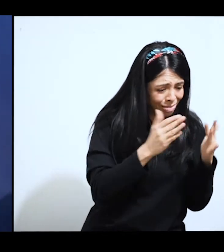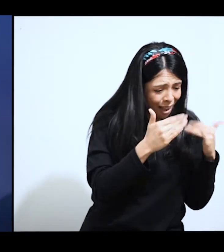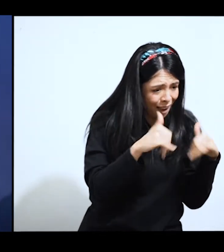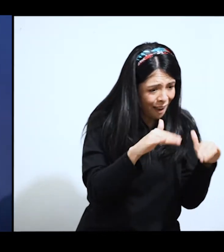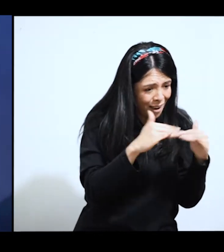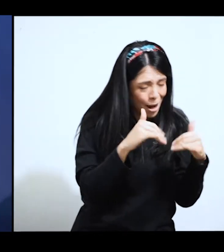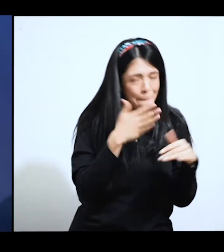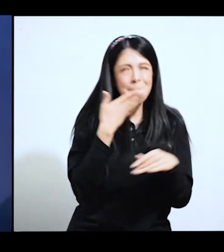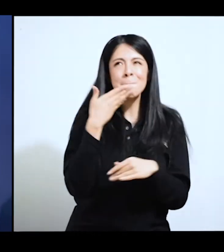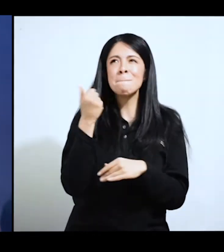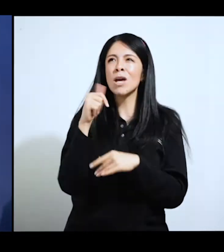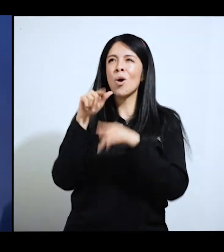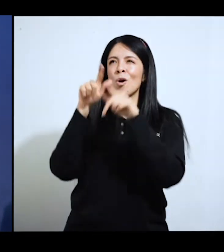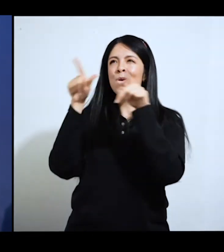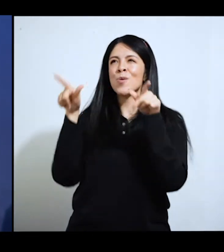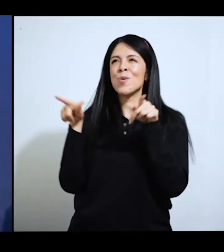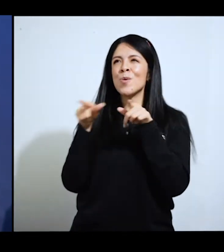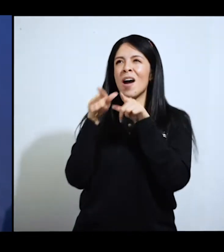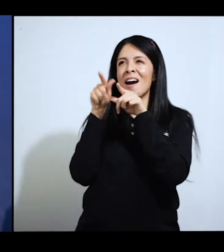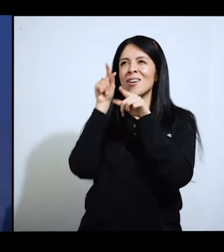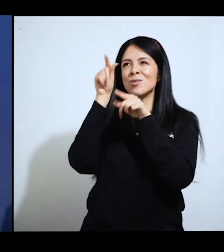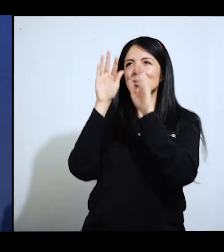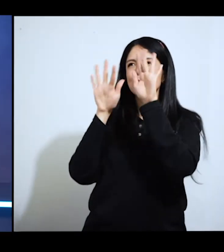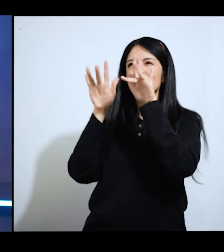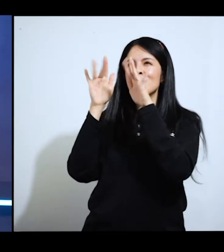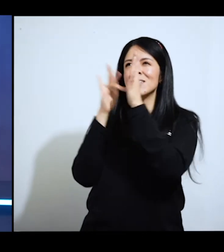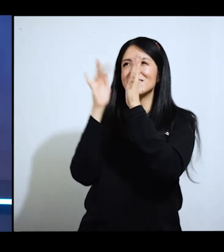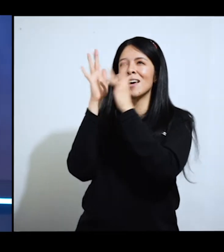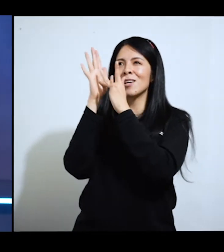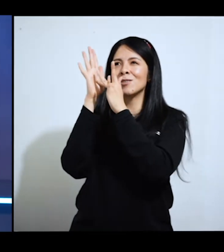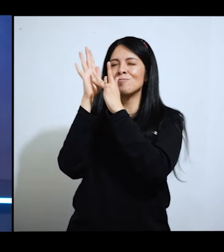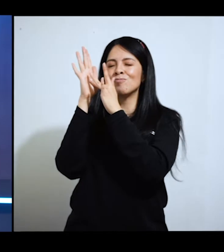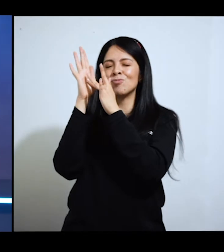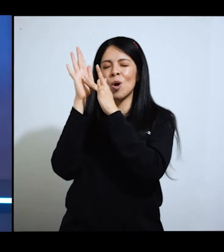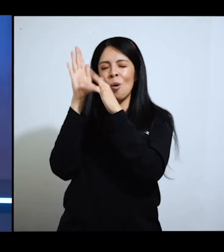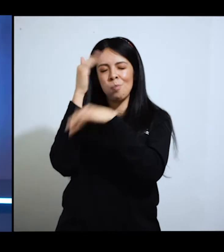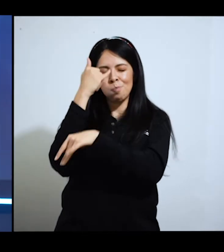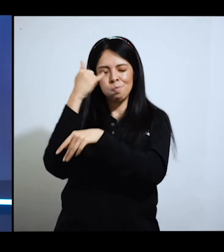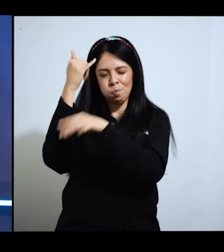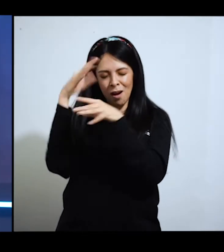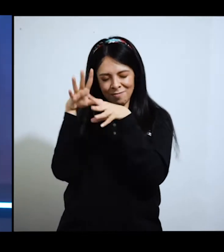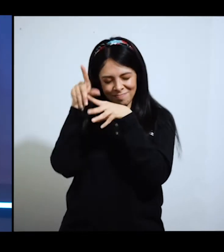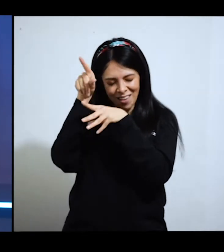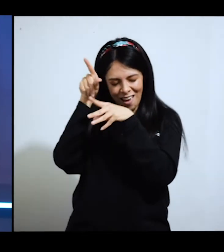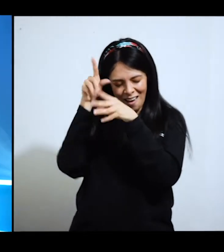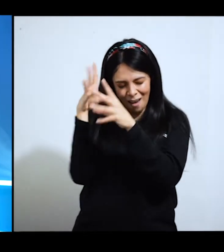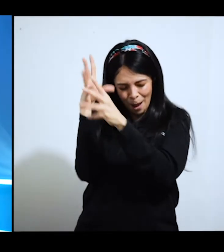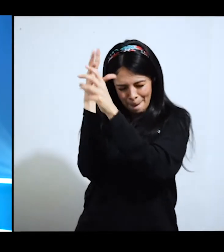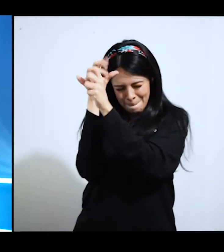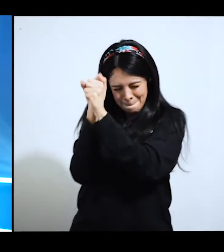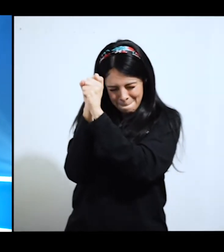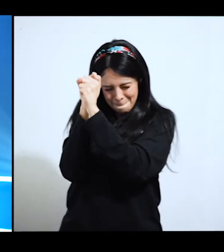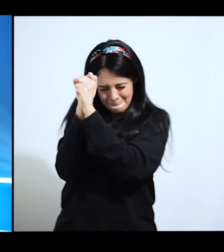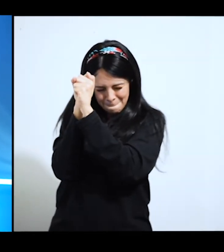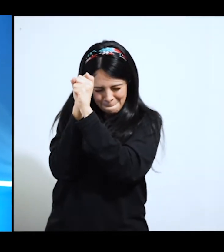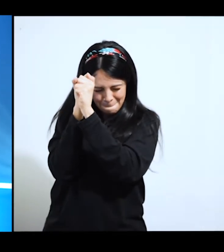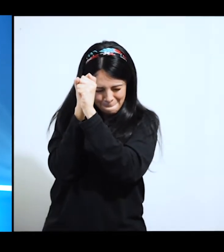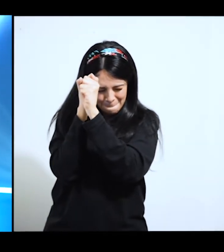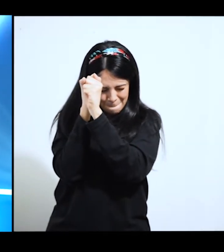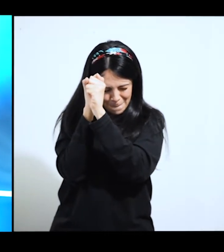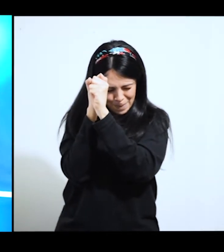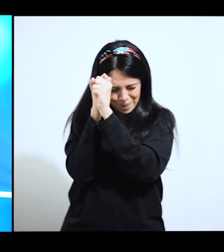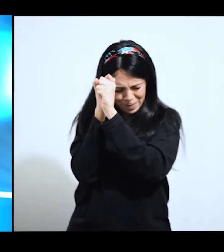que estar a tus pies, que estar a tus pies. No hay